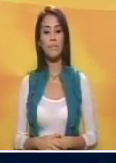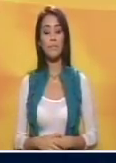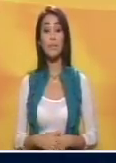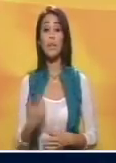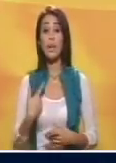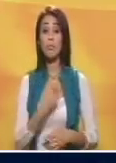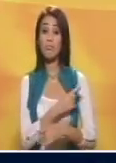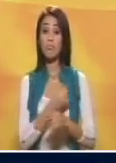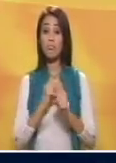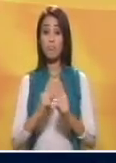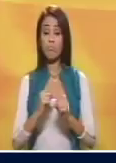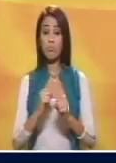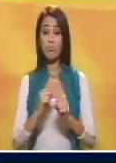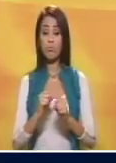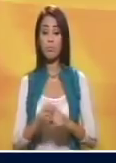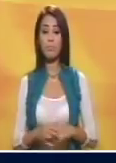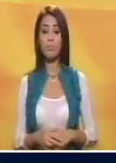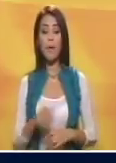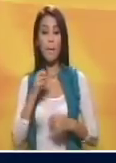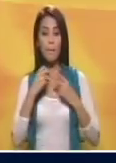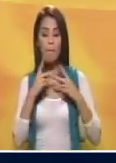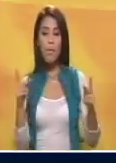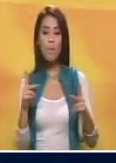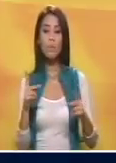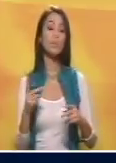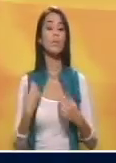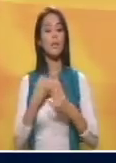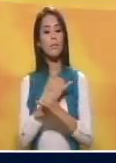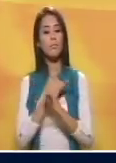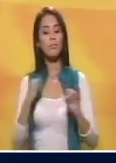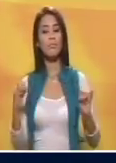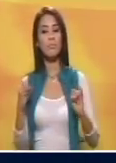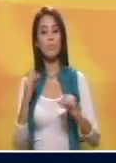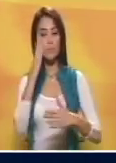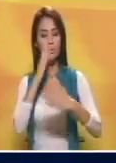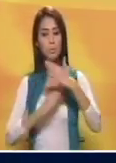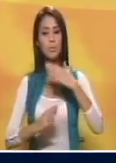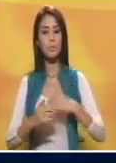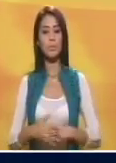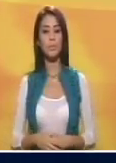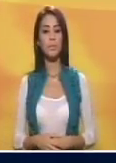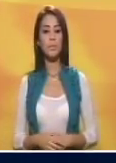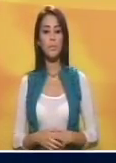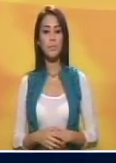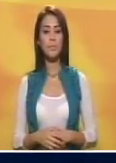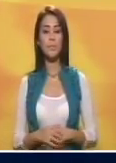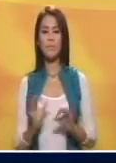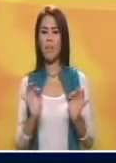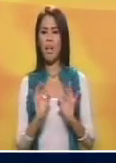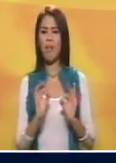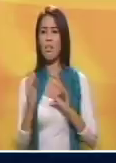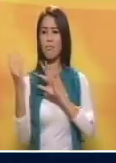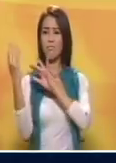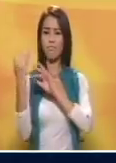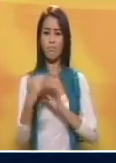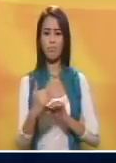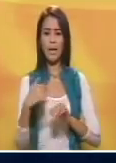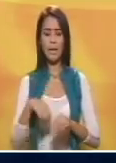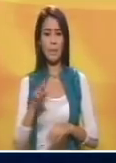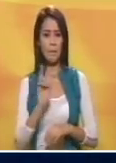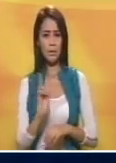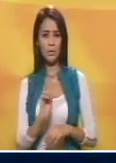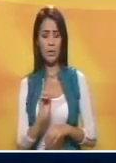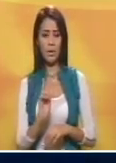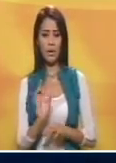rige en Venezuela, el poder público nacional, la soberanía, la autodeterminación. Ningún tipo de intervención ni de injerencismo